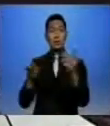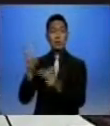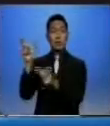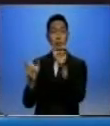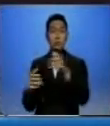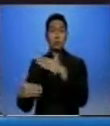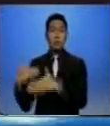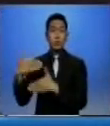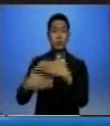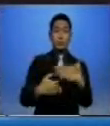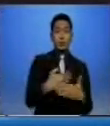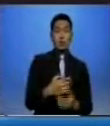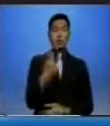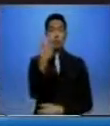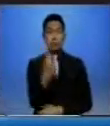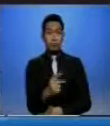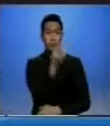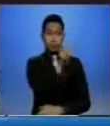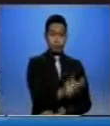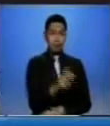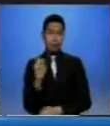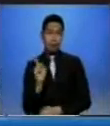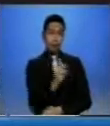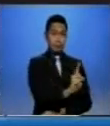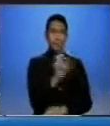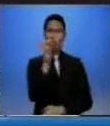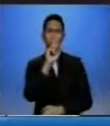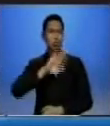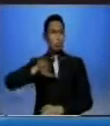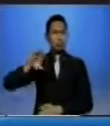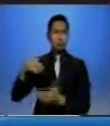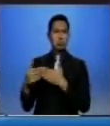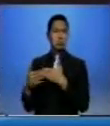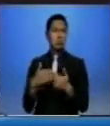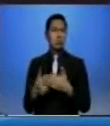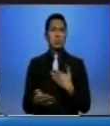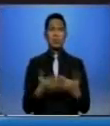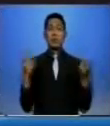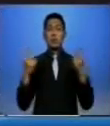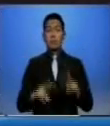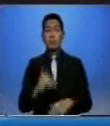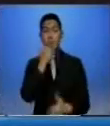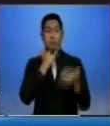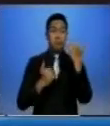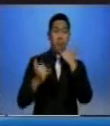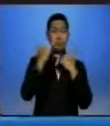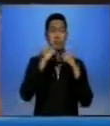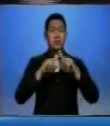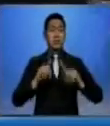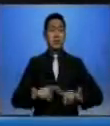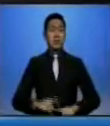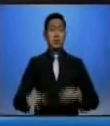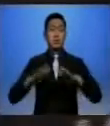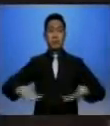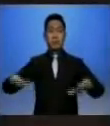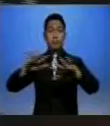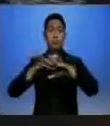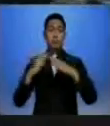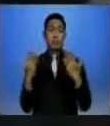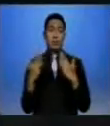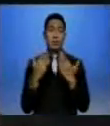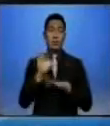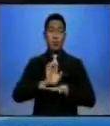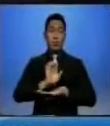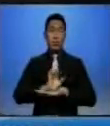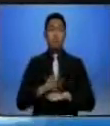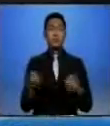procesadas en ausencia, igual que ocurre con los casos de delitos patrimoniales del Estado. De la Defensoría Pública se